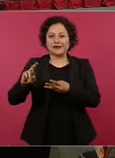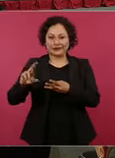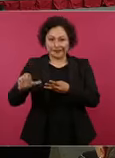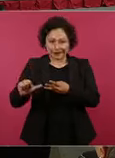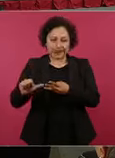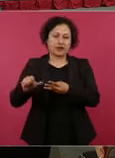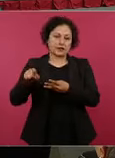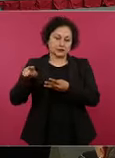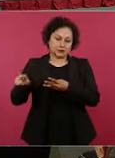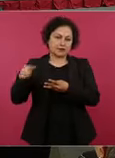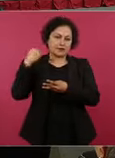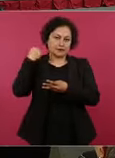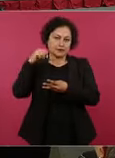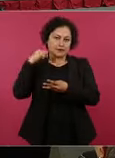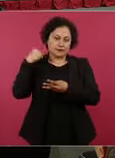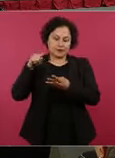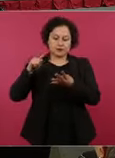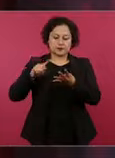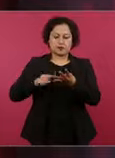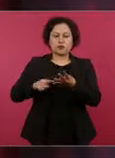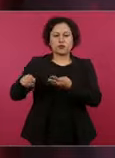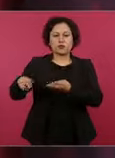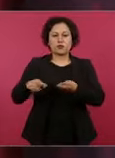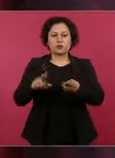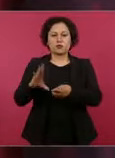Coatzacoalcos, Veracruz,